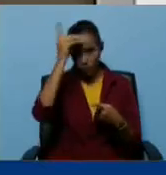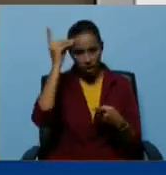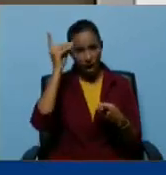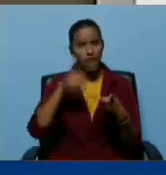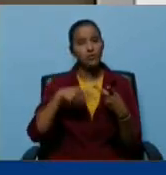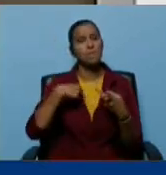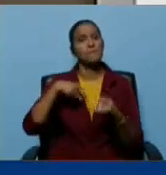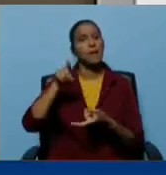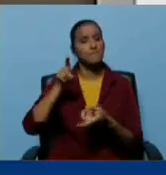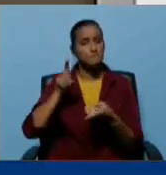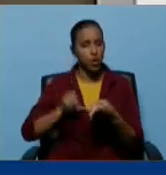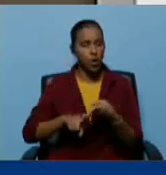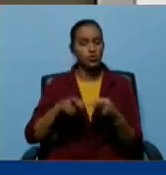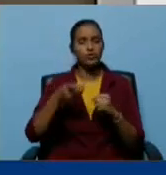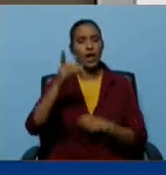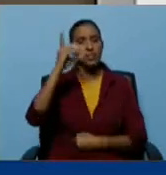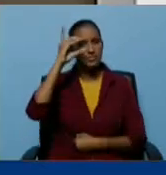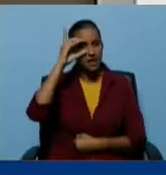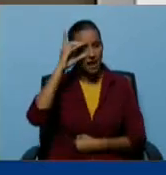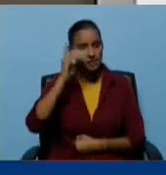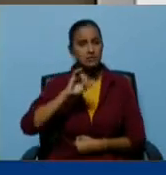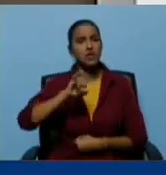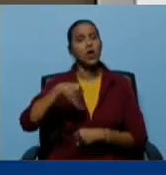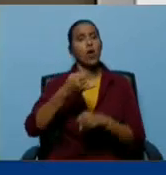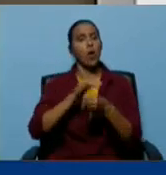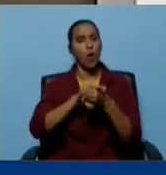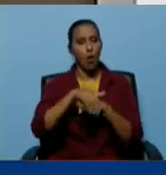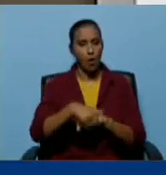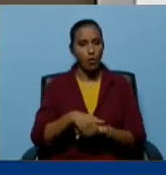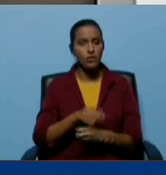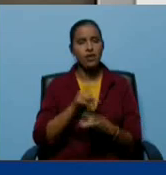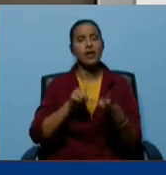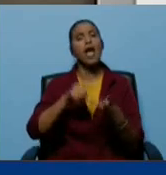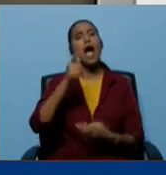Cilia, Delcy, Jorge, Adam,